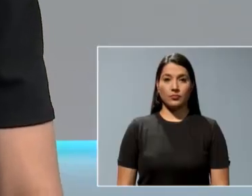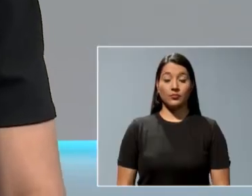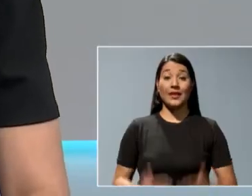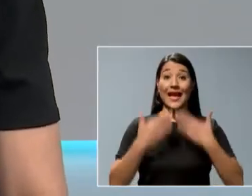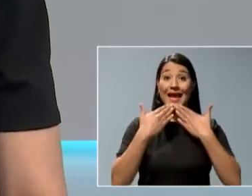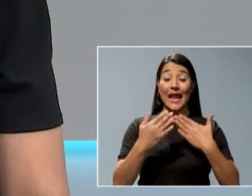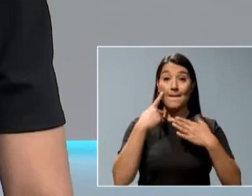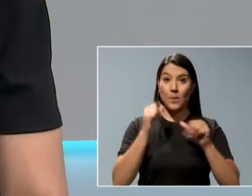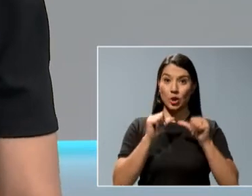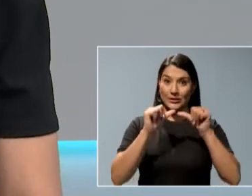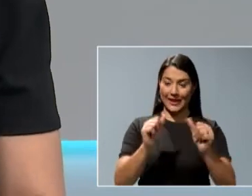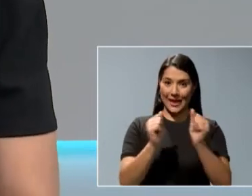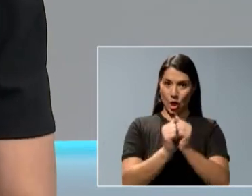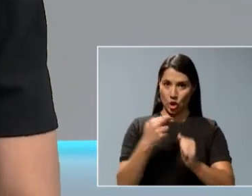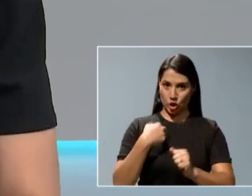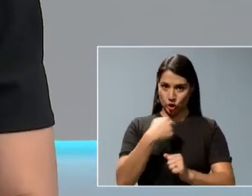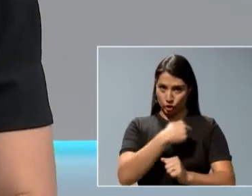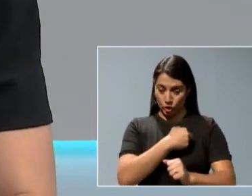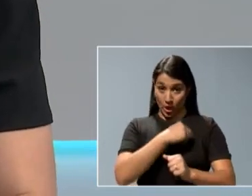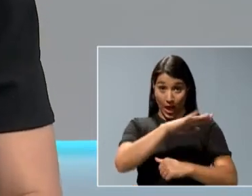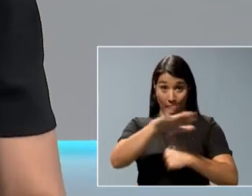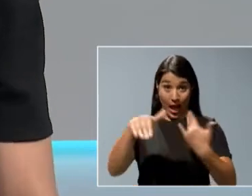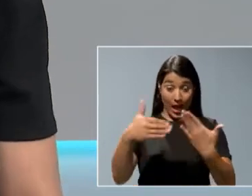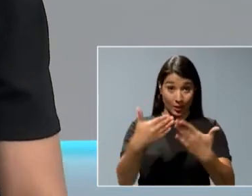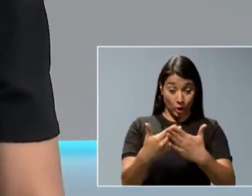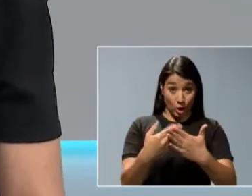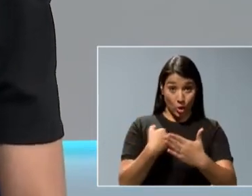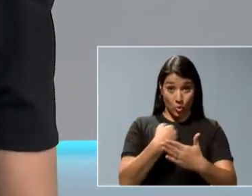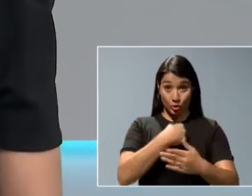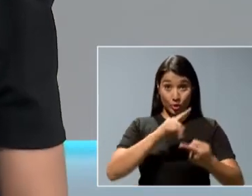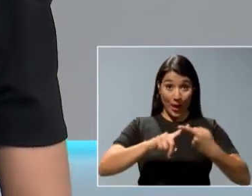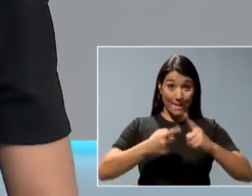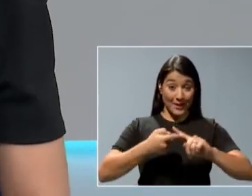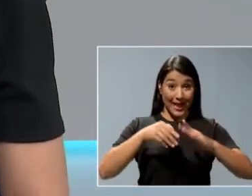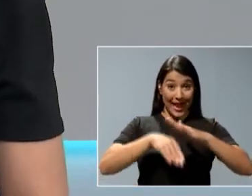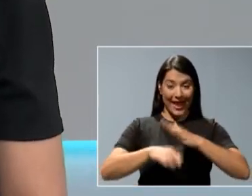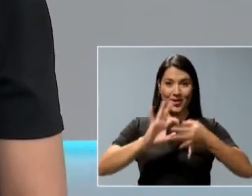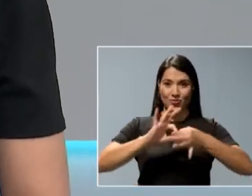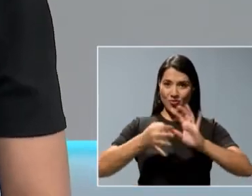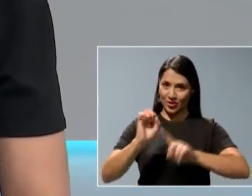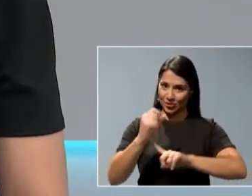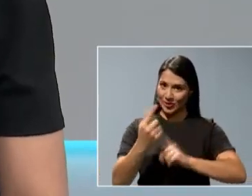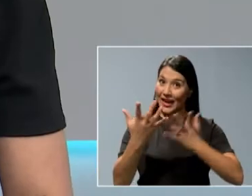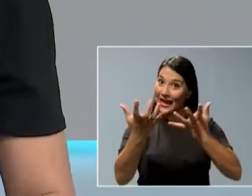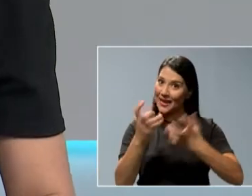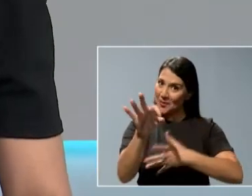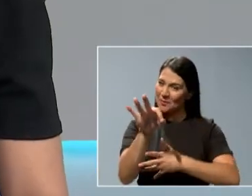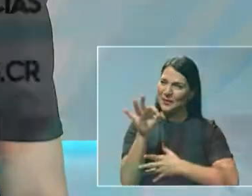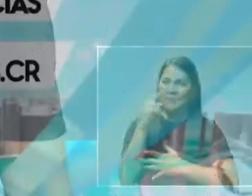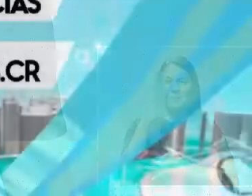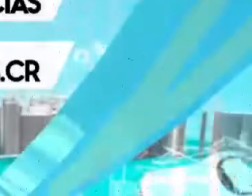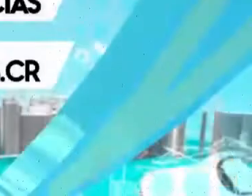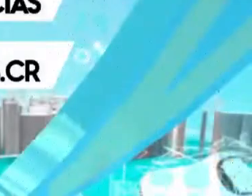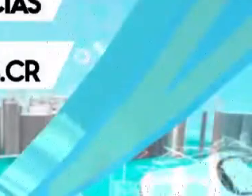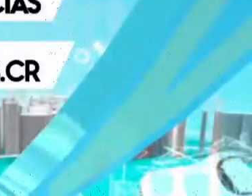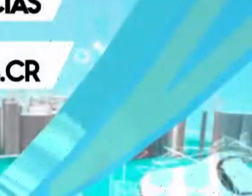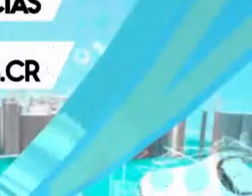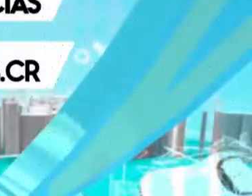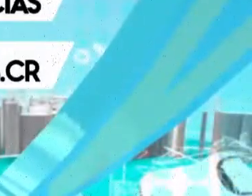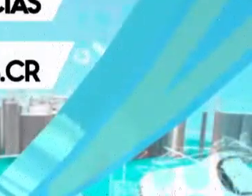Gracias por continuar con nosotros. A todos nuestros amigos de las redes sociales queremos invitarlos para que a esta hora nos hagan sus